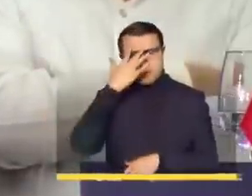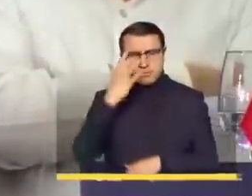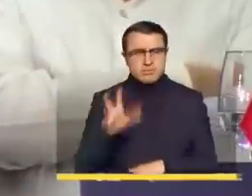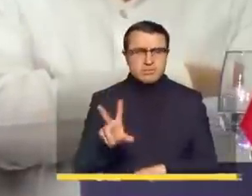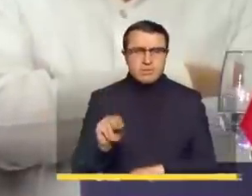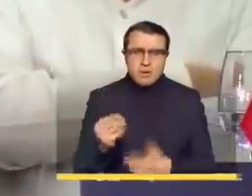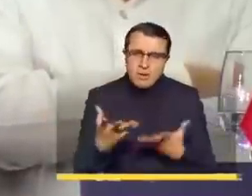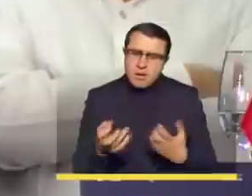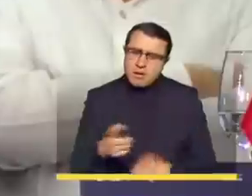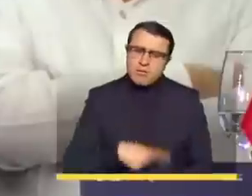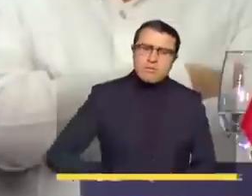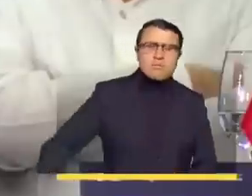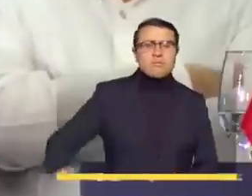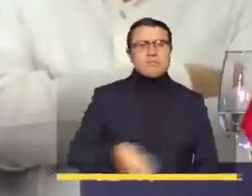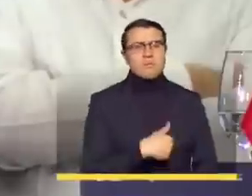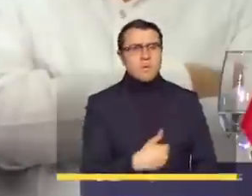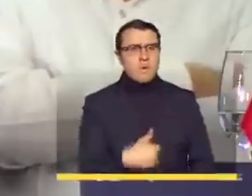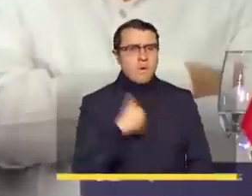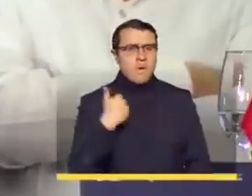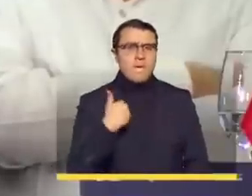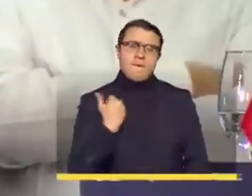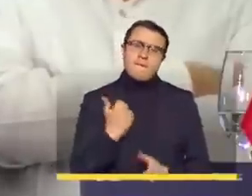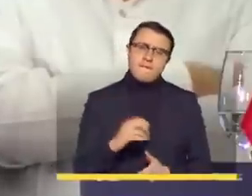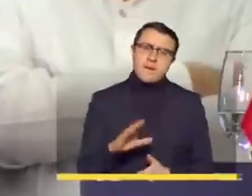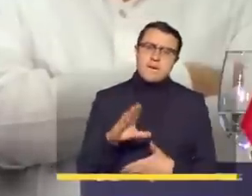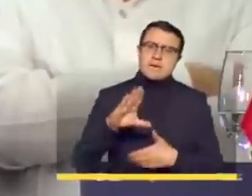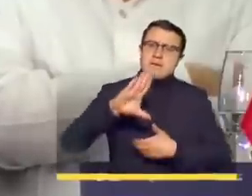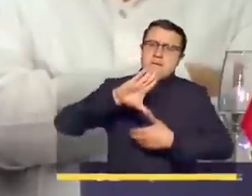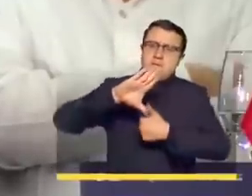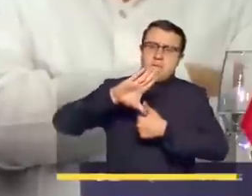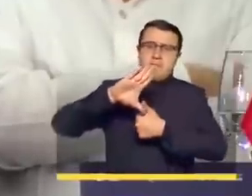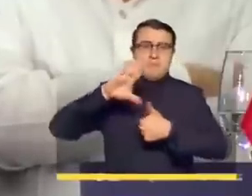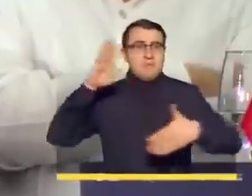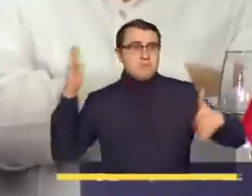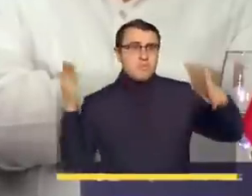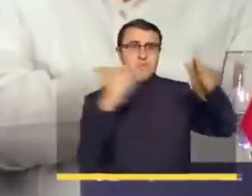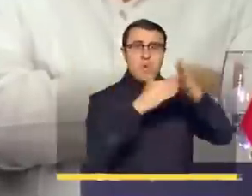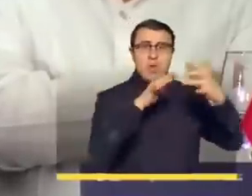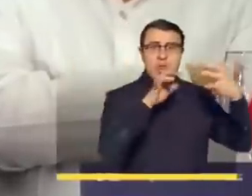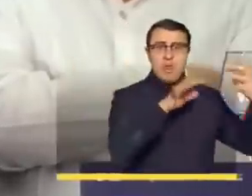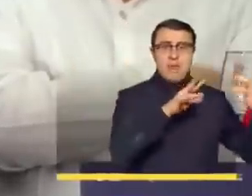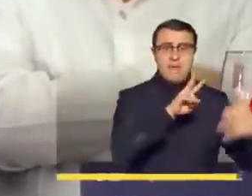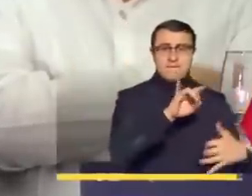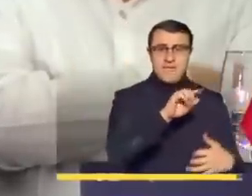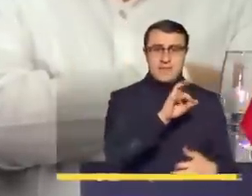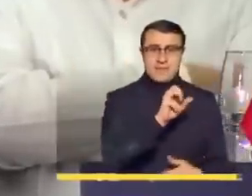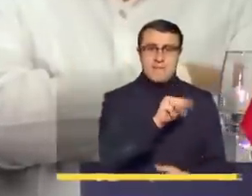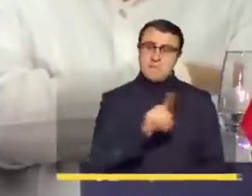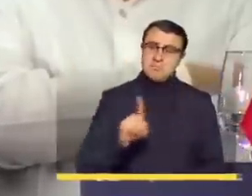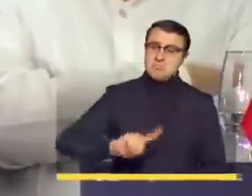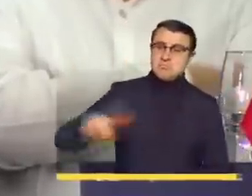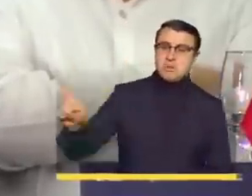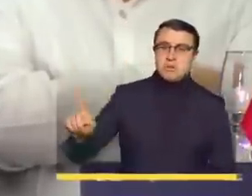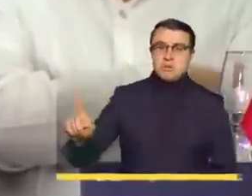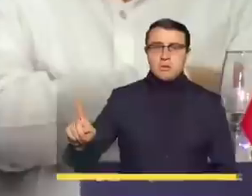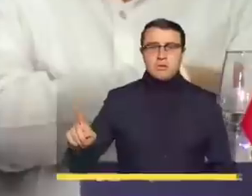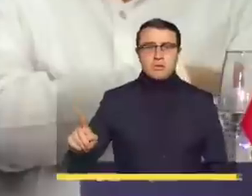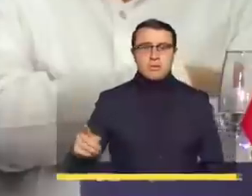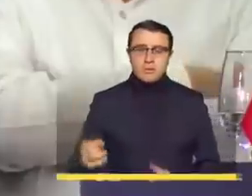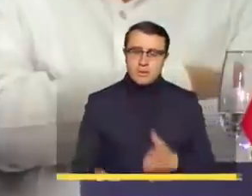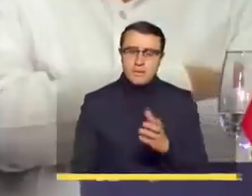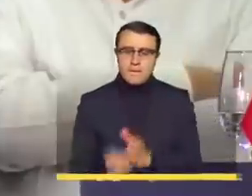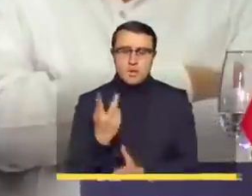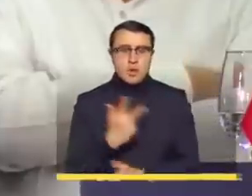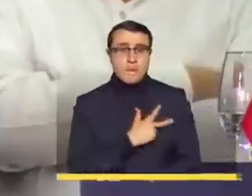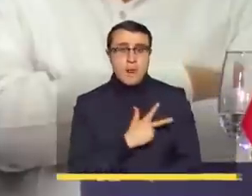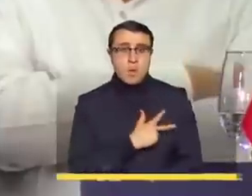que la juventud norteamericana atacara la guerra en Vietnam. Y resulta que se producía marihuana